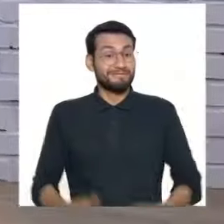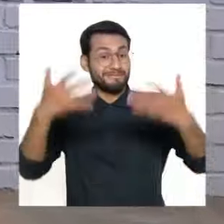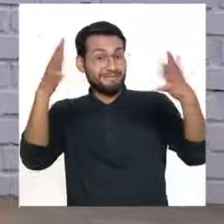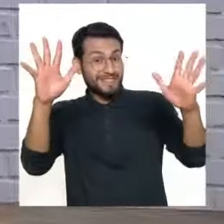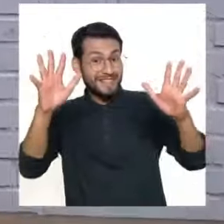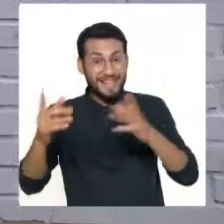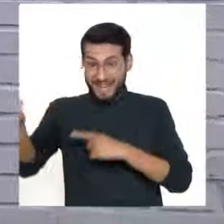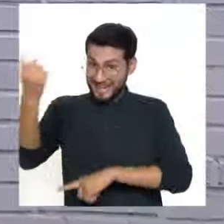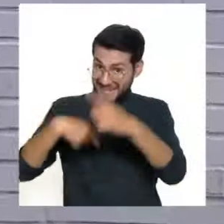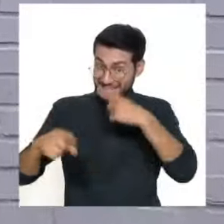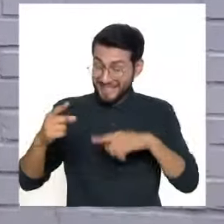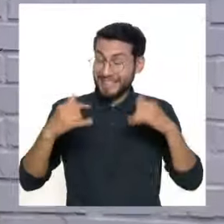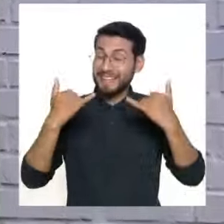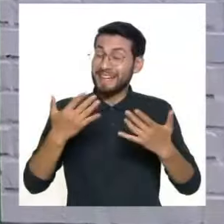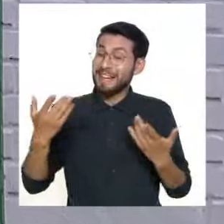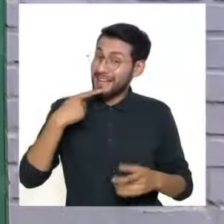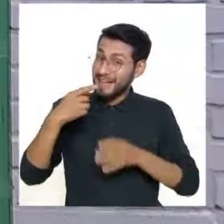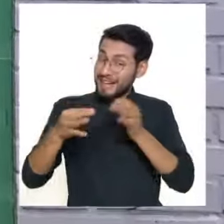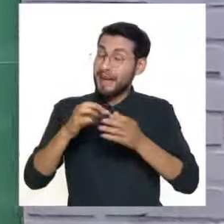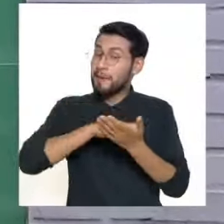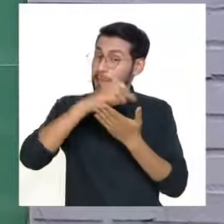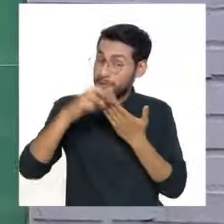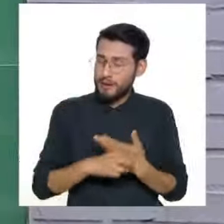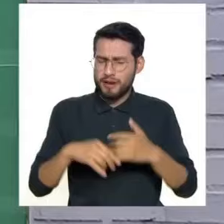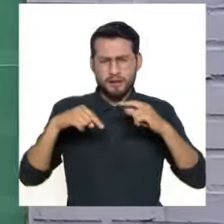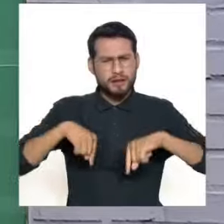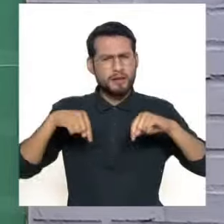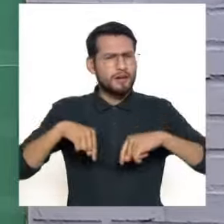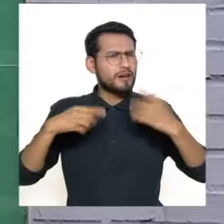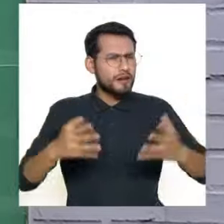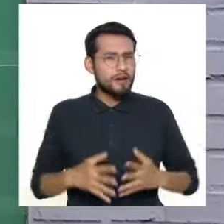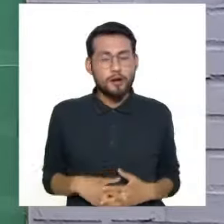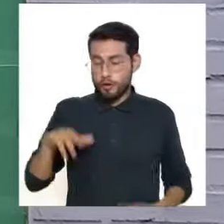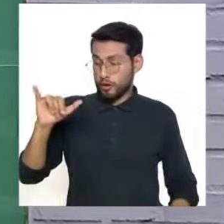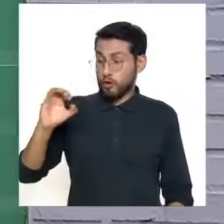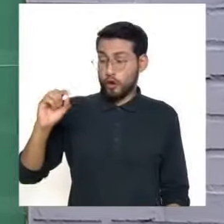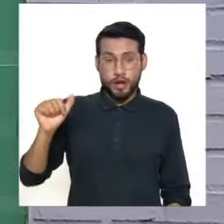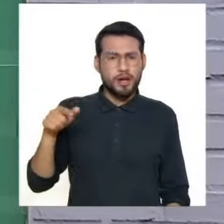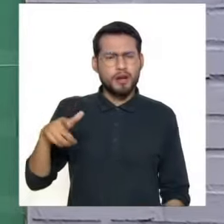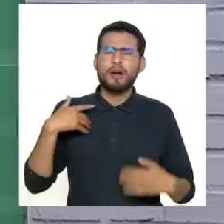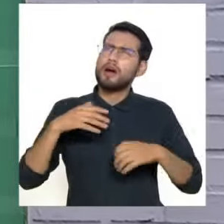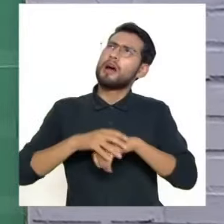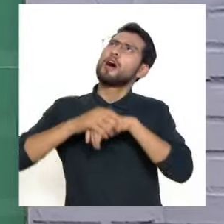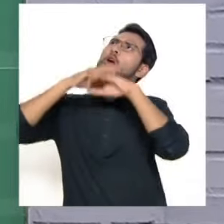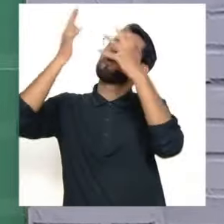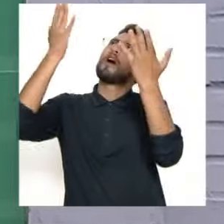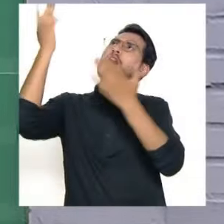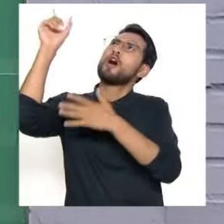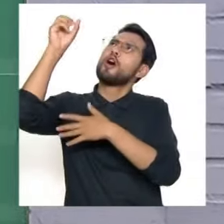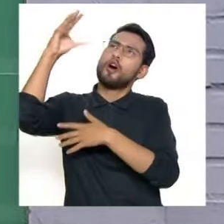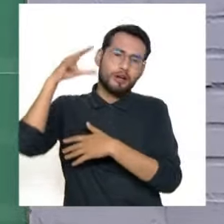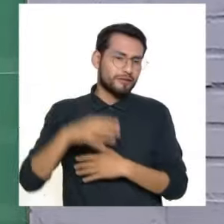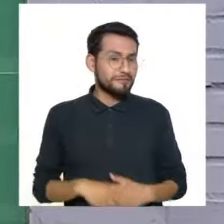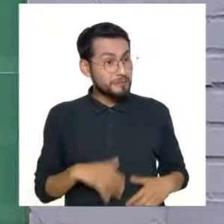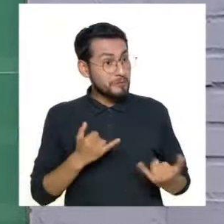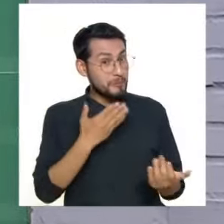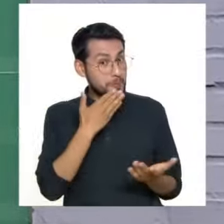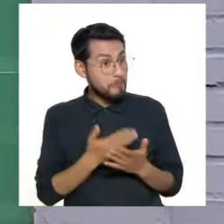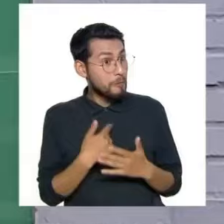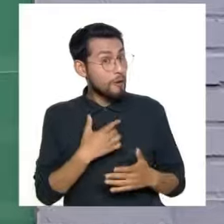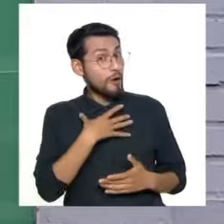ya estamos de regreso y como dije a inicio del programa hoy día vamos a hablar del yoga y la técnica saludo al sol mi querida a mí me encanta